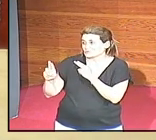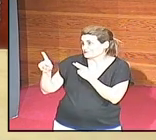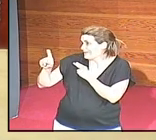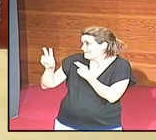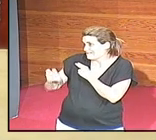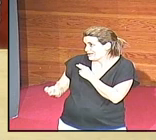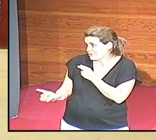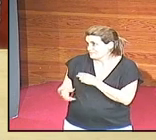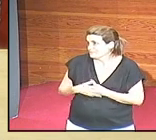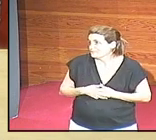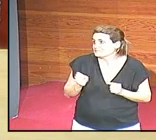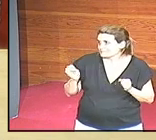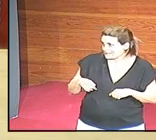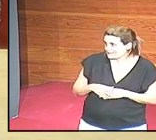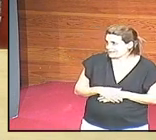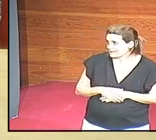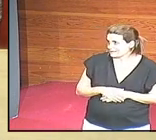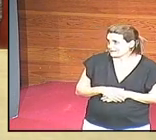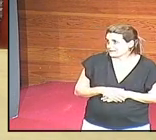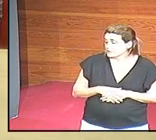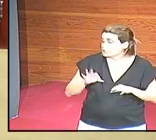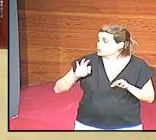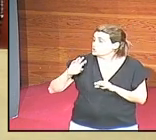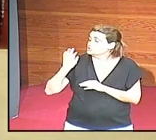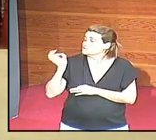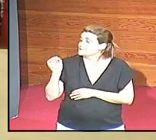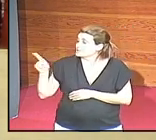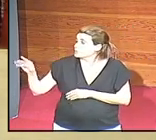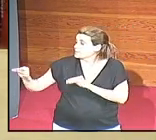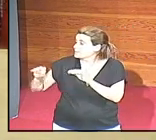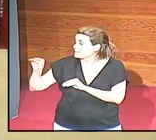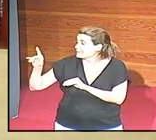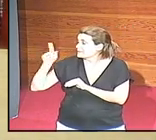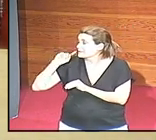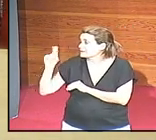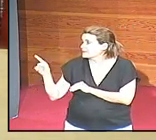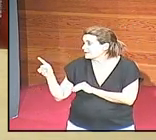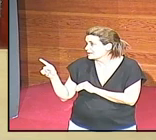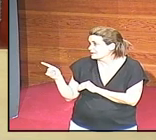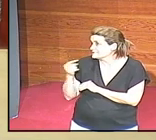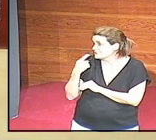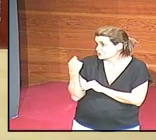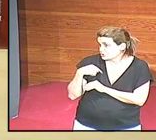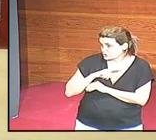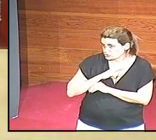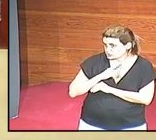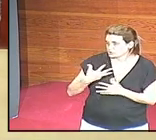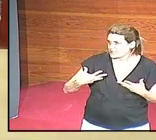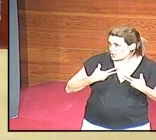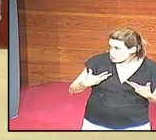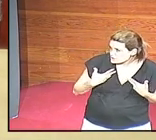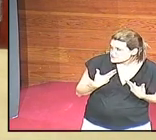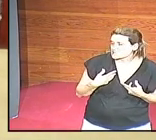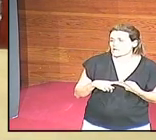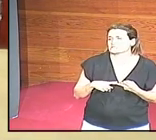nada. ¿Vale? No. Pero pregúntame. No, simplemente comentar de que tú has dicho en un momento determinado que somos muy egoístas, que lo que nos